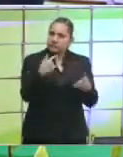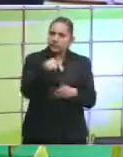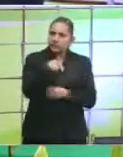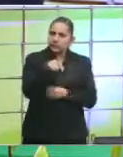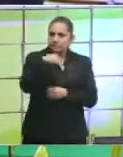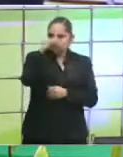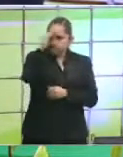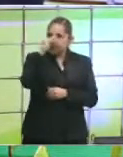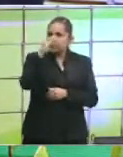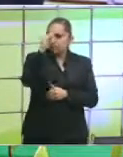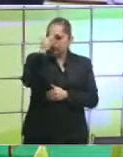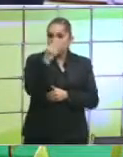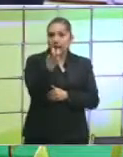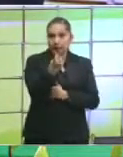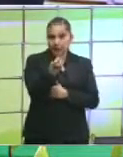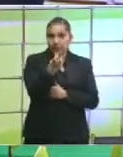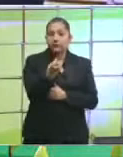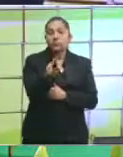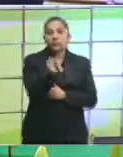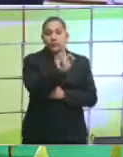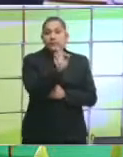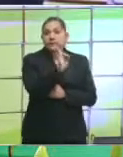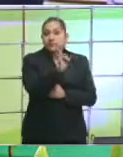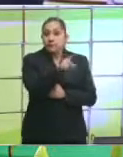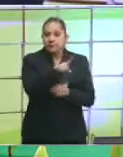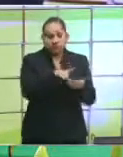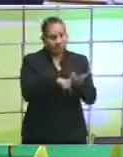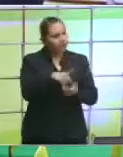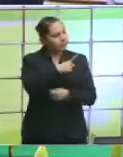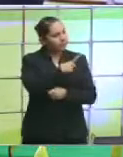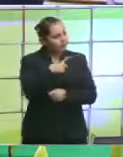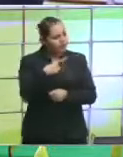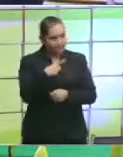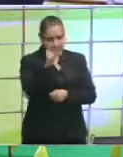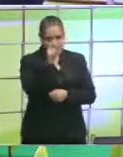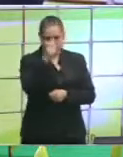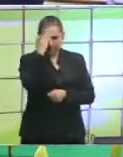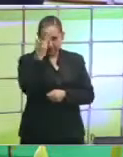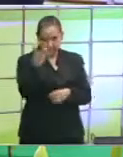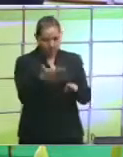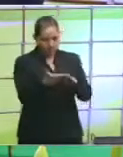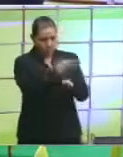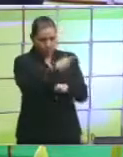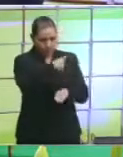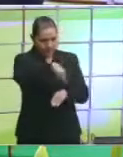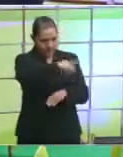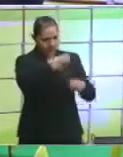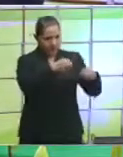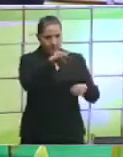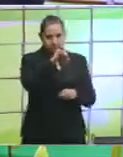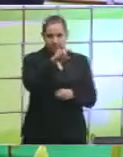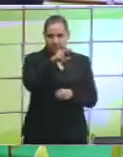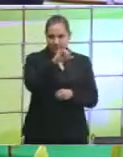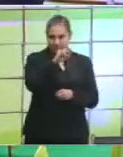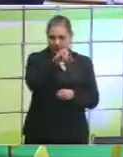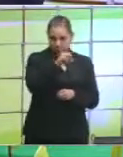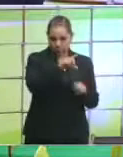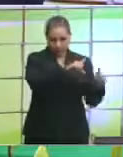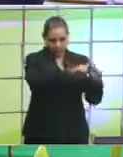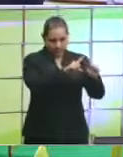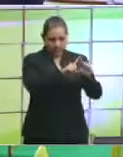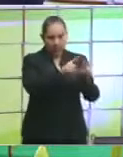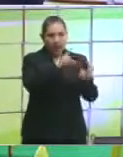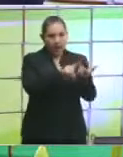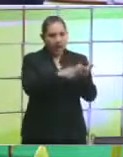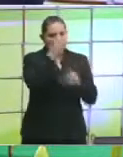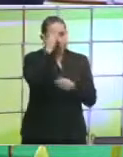que esto se debía me parece a que cuando los ministros que integraron la primera época de la novena